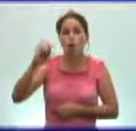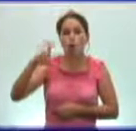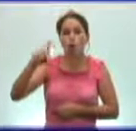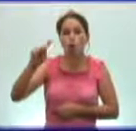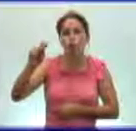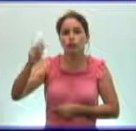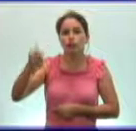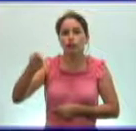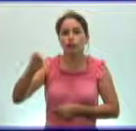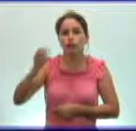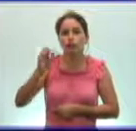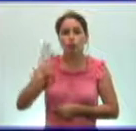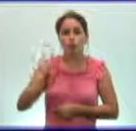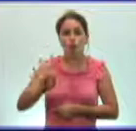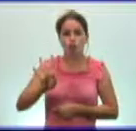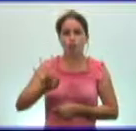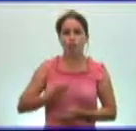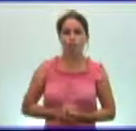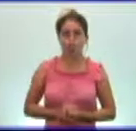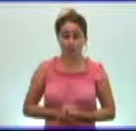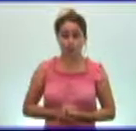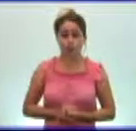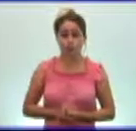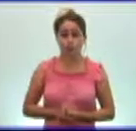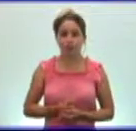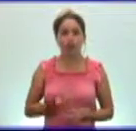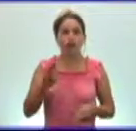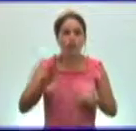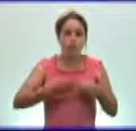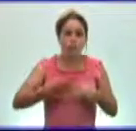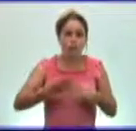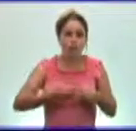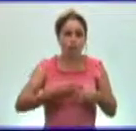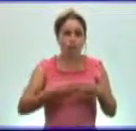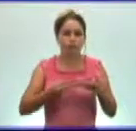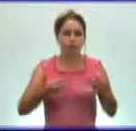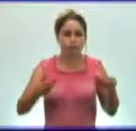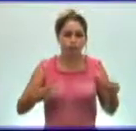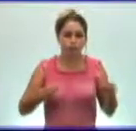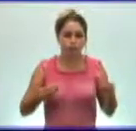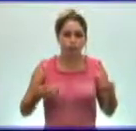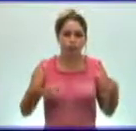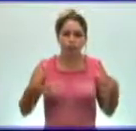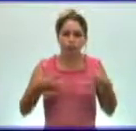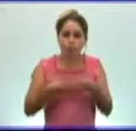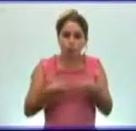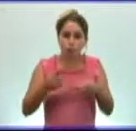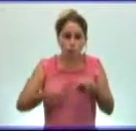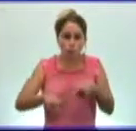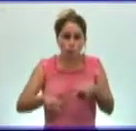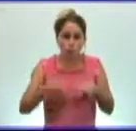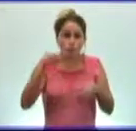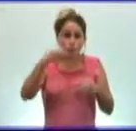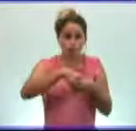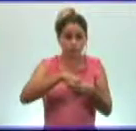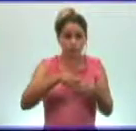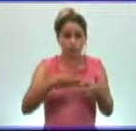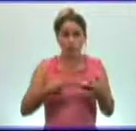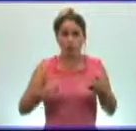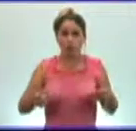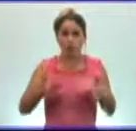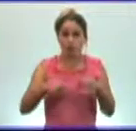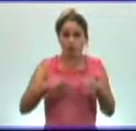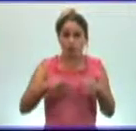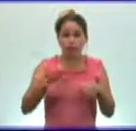hidrógeno. Para nombrar sustancias compuestas, como es el caso de los óxidos no metálicos, tenemos que tener en cuenta que a la hora de escribir la